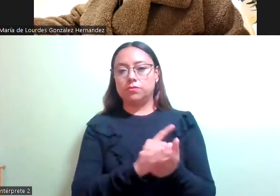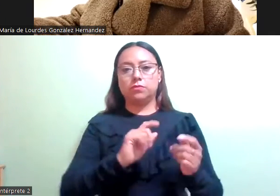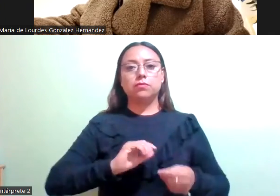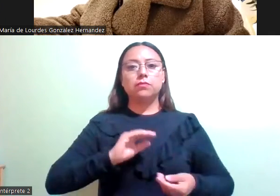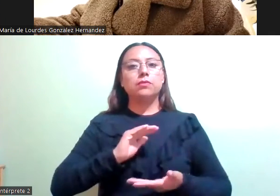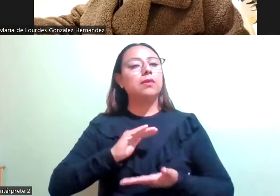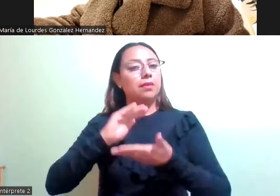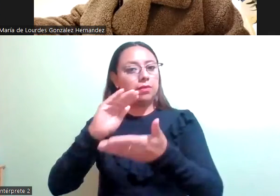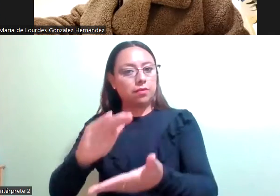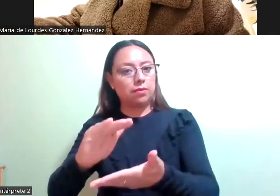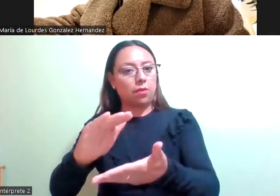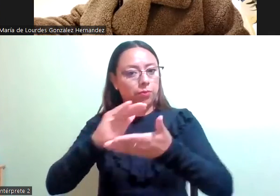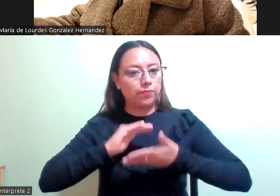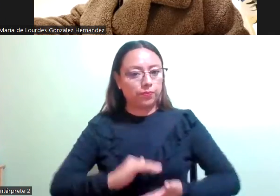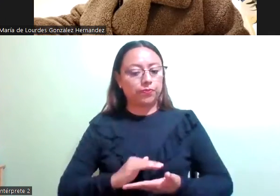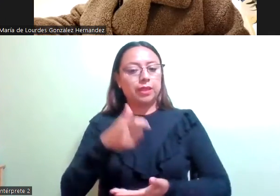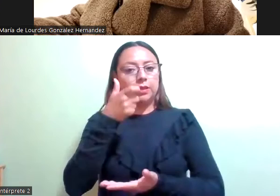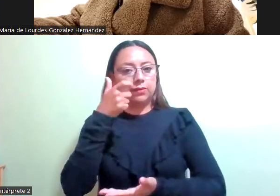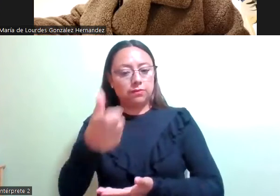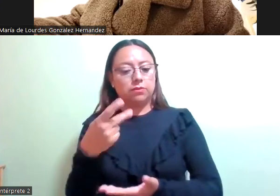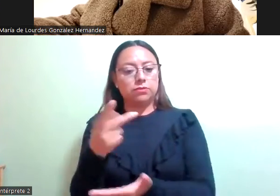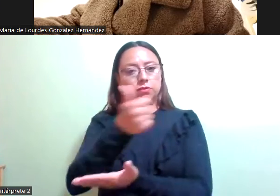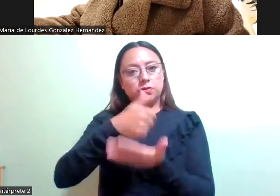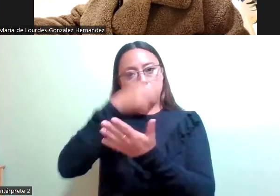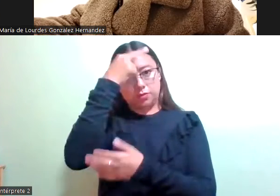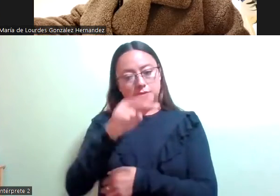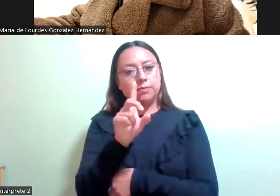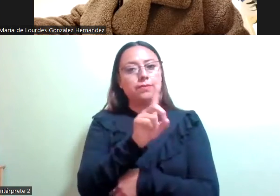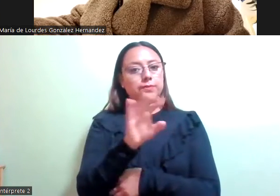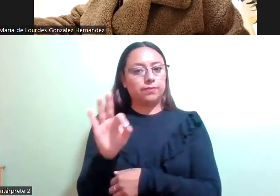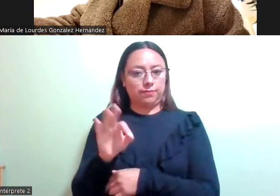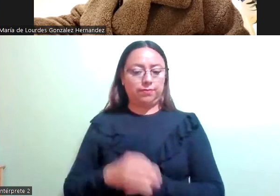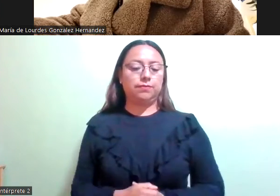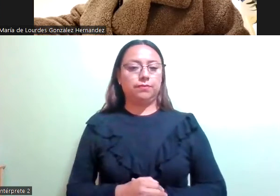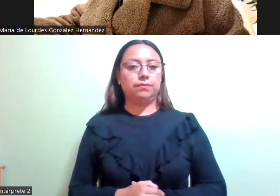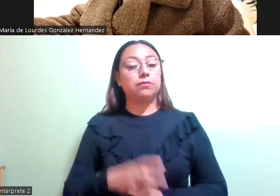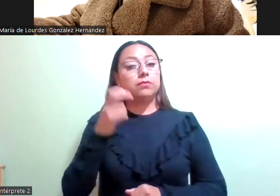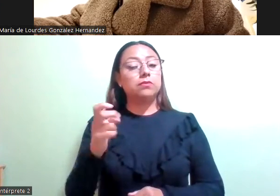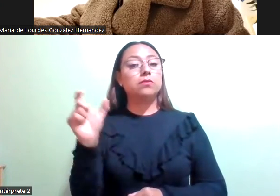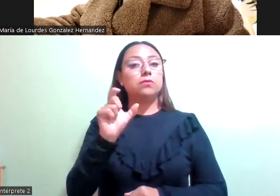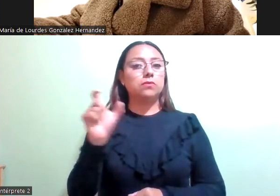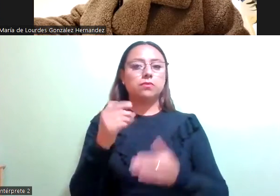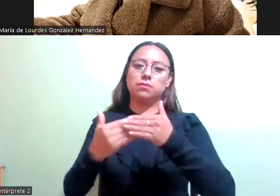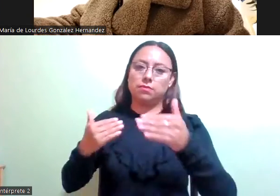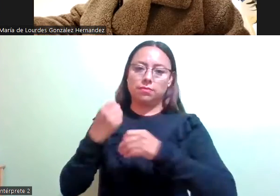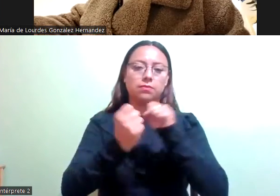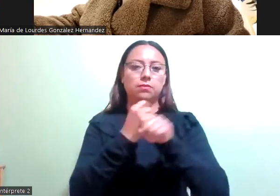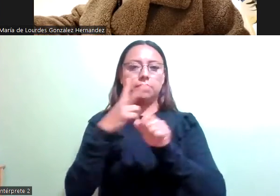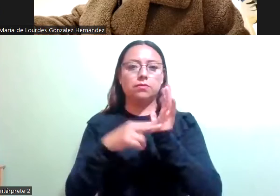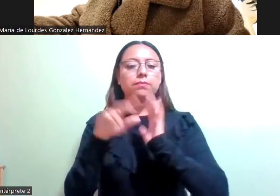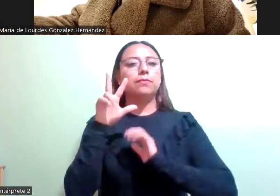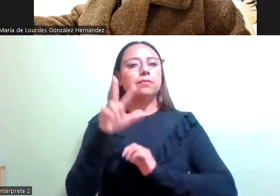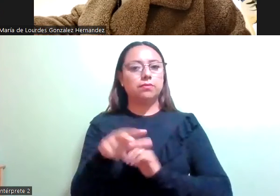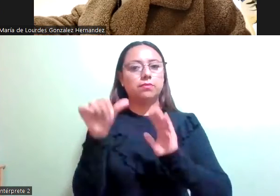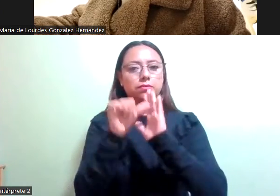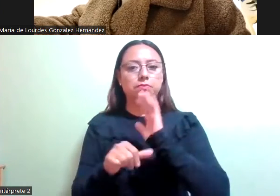Entrega-Recepción de los Recursos de Administración Pública del Distrito Federal. Esto en febrero de 2018. Al revisar